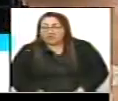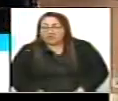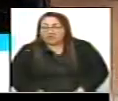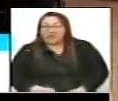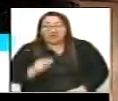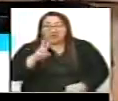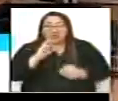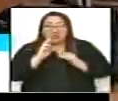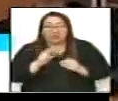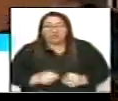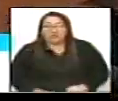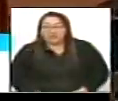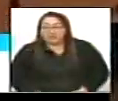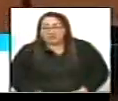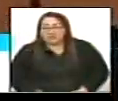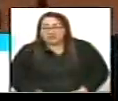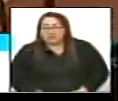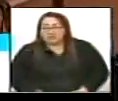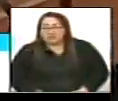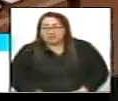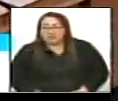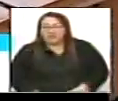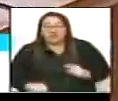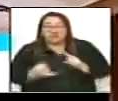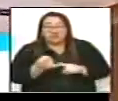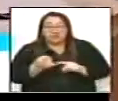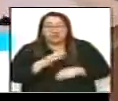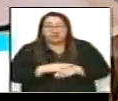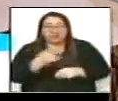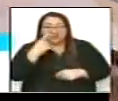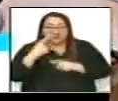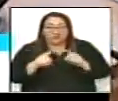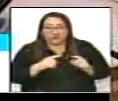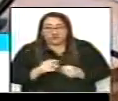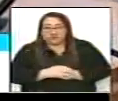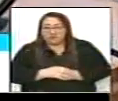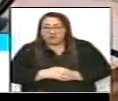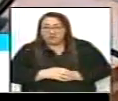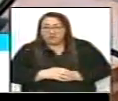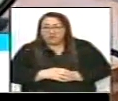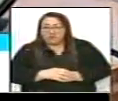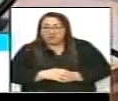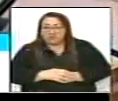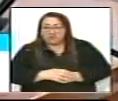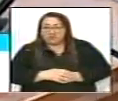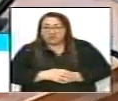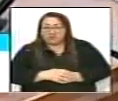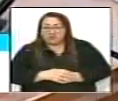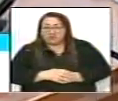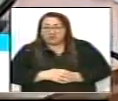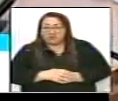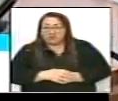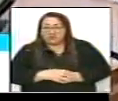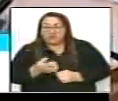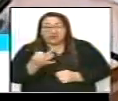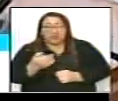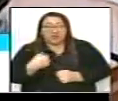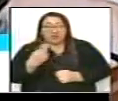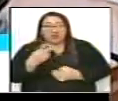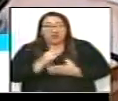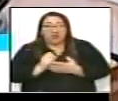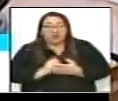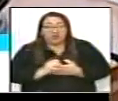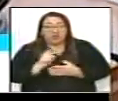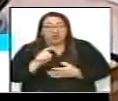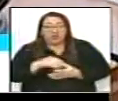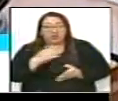Las dos respuestas. La primera respecto a la supervisión. La supervisión efectivamente tiene dos contratos. Un